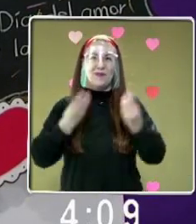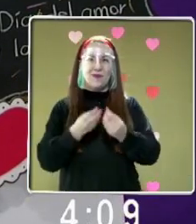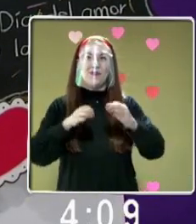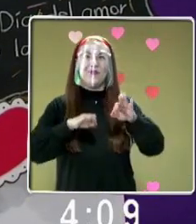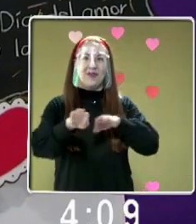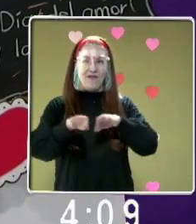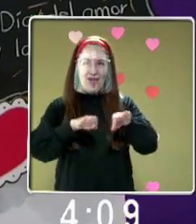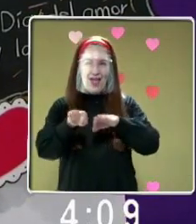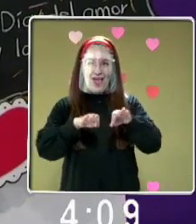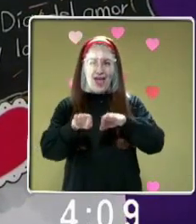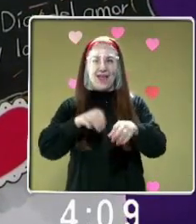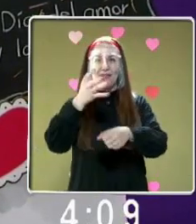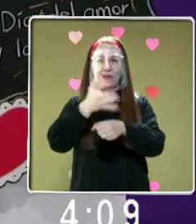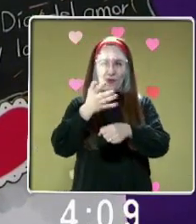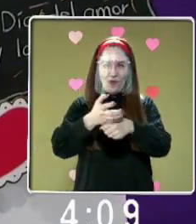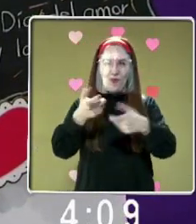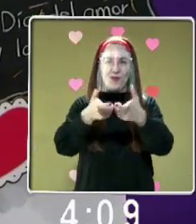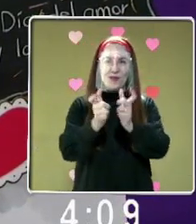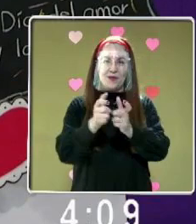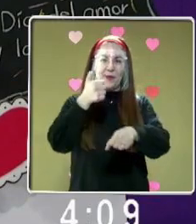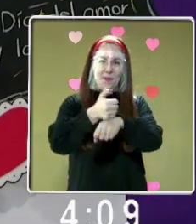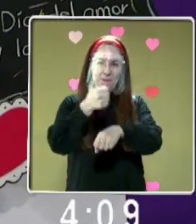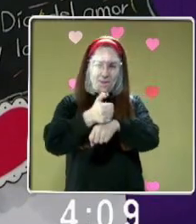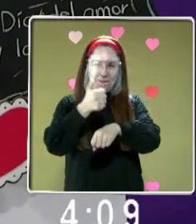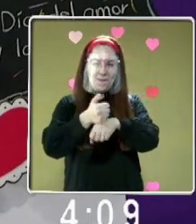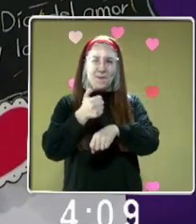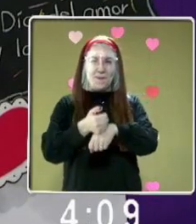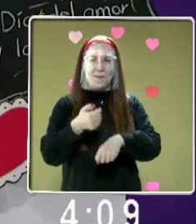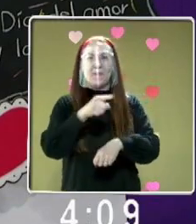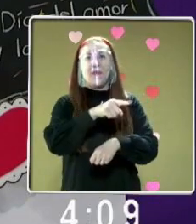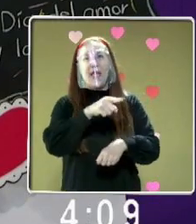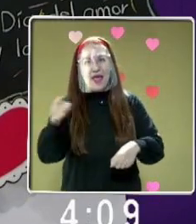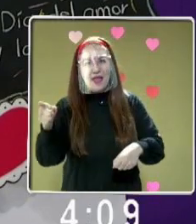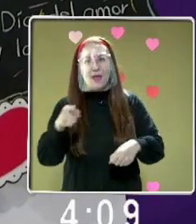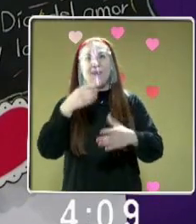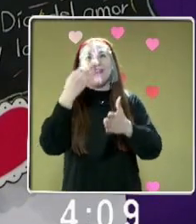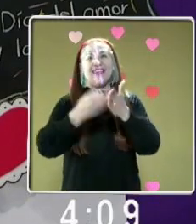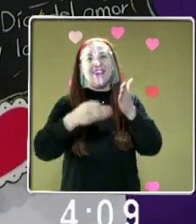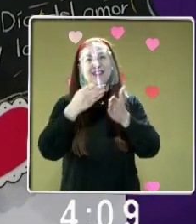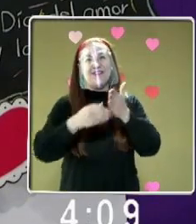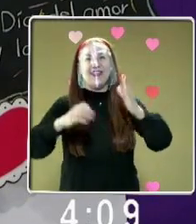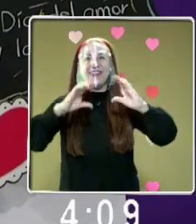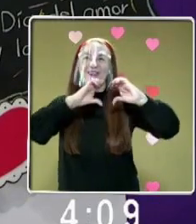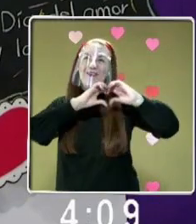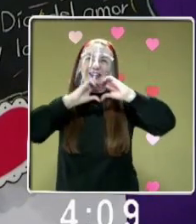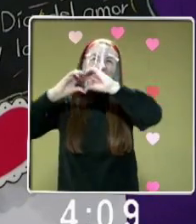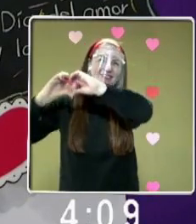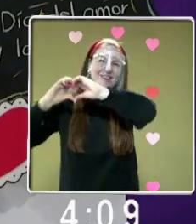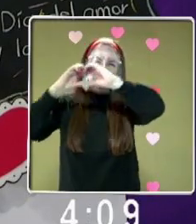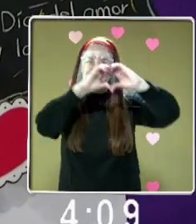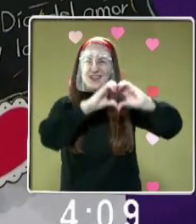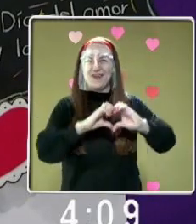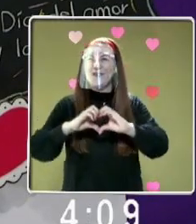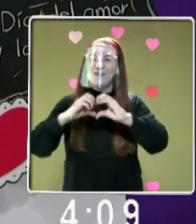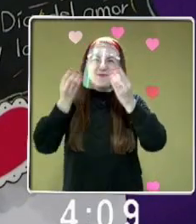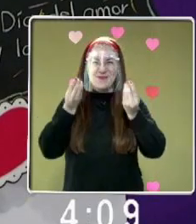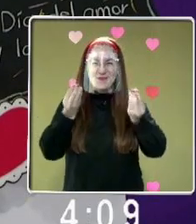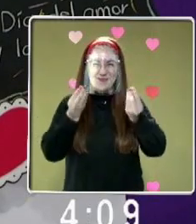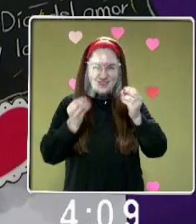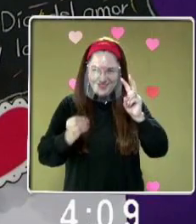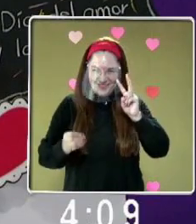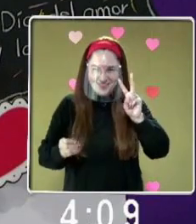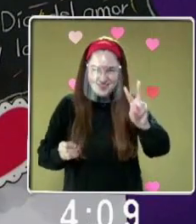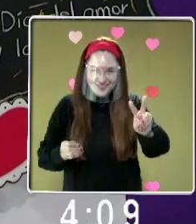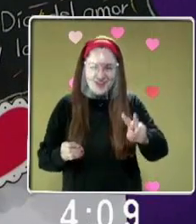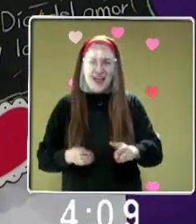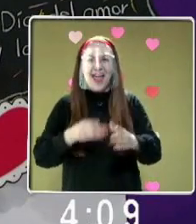turno de trabajar con quinto grado de primaria y pues obviamente yo creo que hasta nos faltó un corazoncito más, ¿verdad? Otro, maestra. Otro más, como que